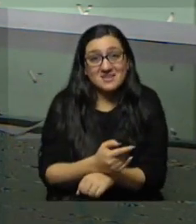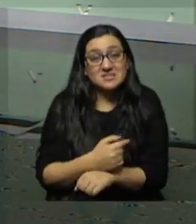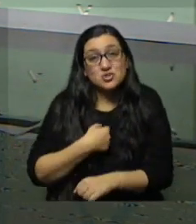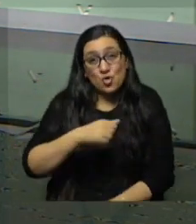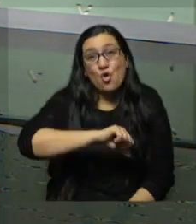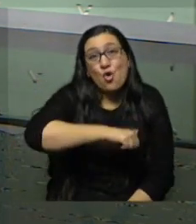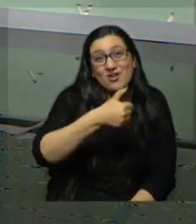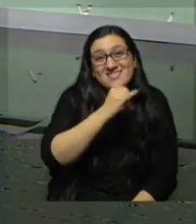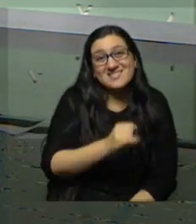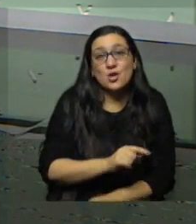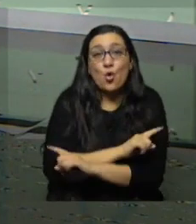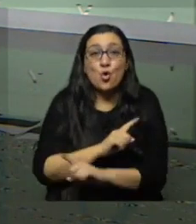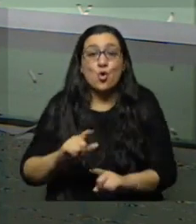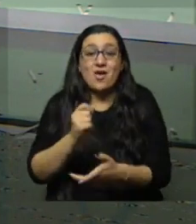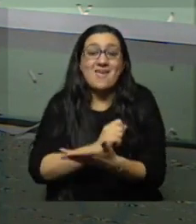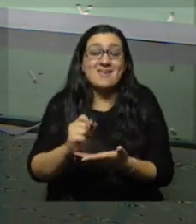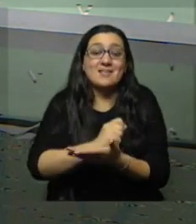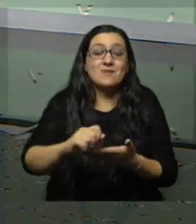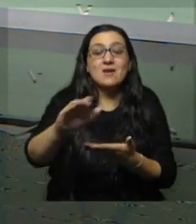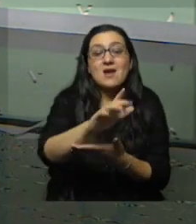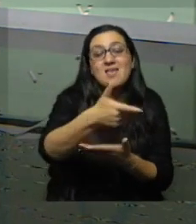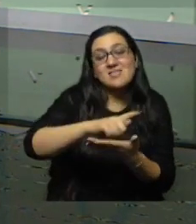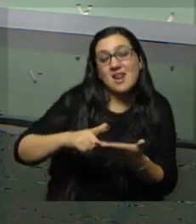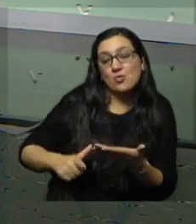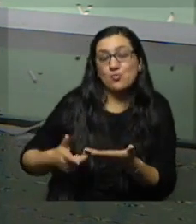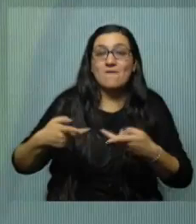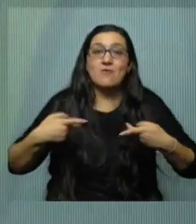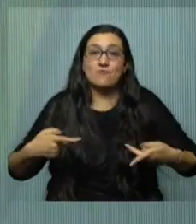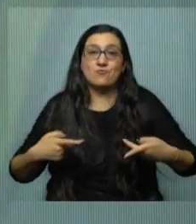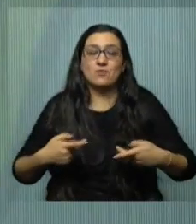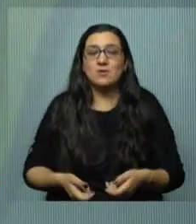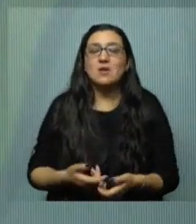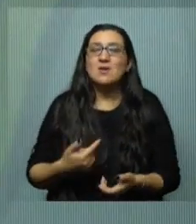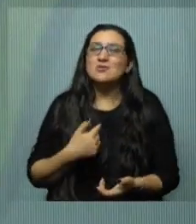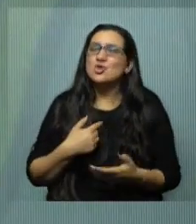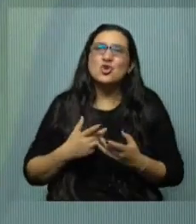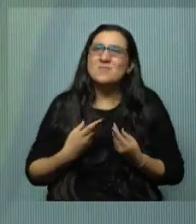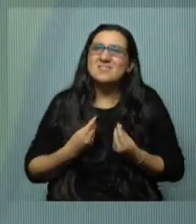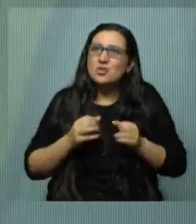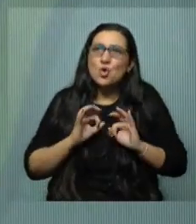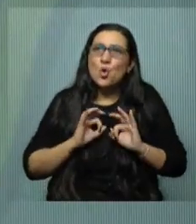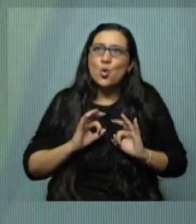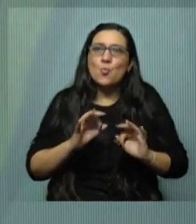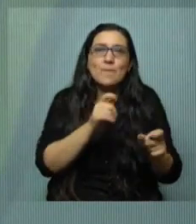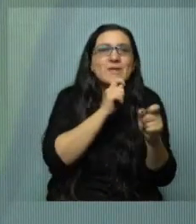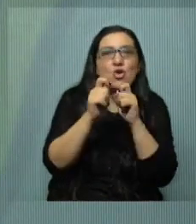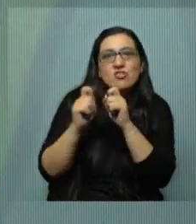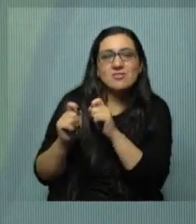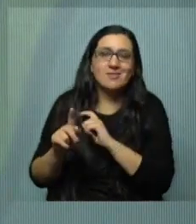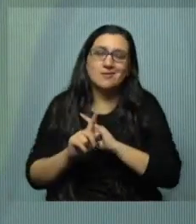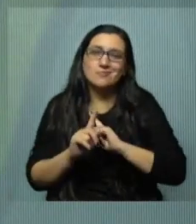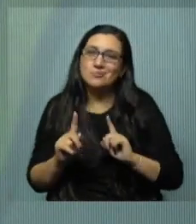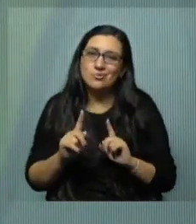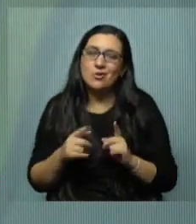no, pero bueno, es eso, ¿no? Es correrme tal vez un poco de lo periodístico, que no me siento un periodista, sino decir,